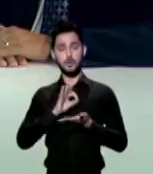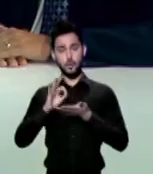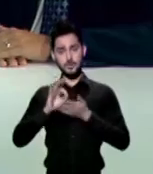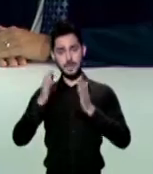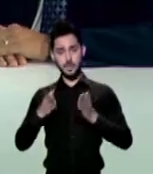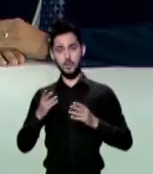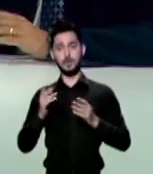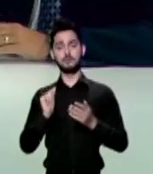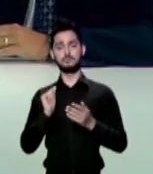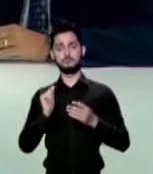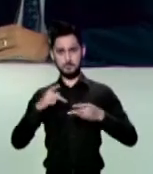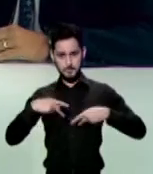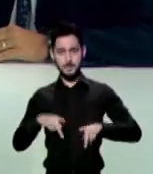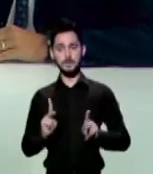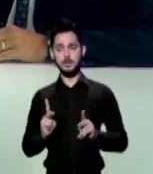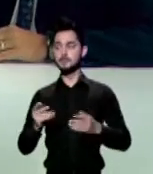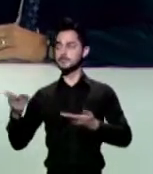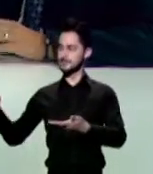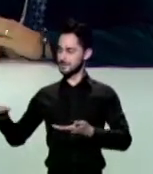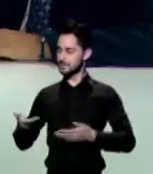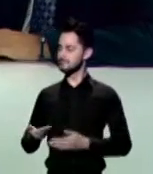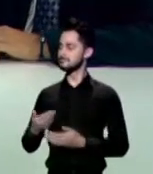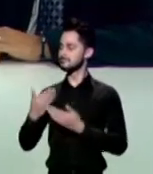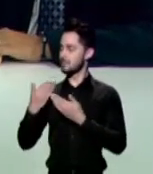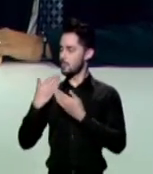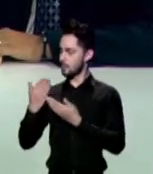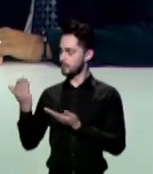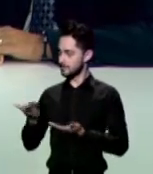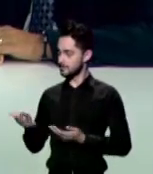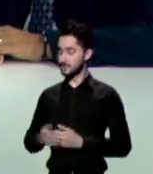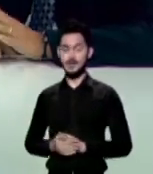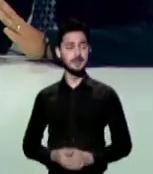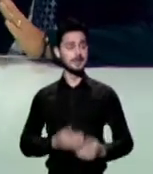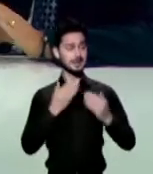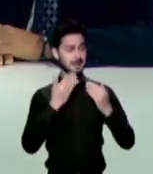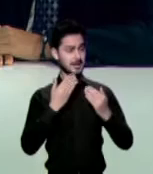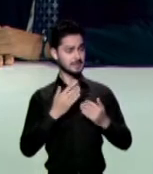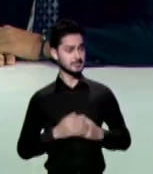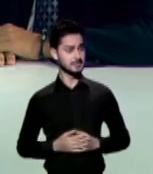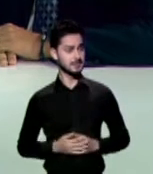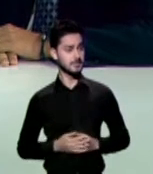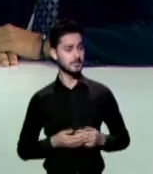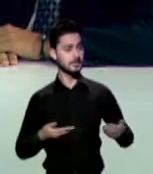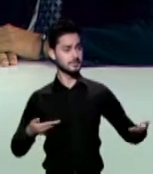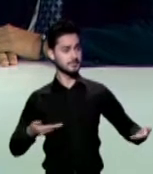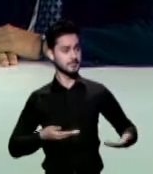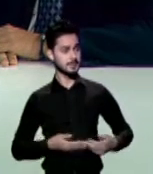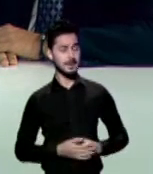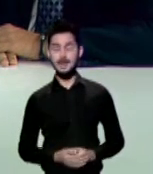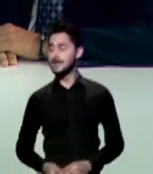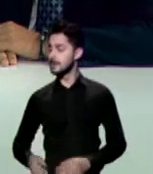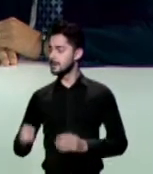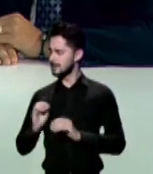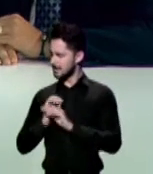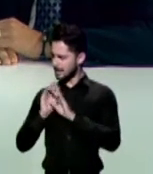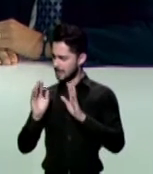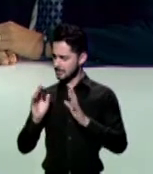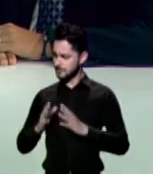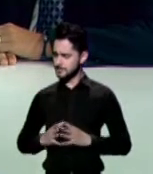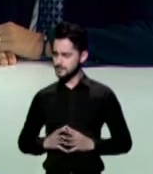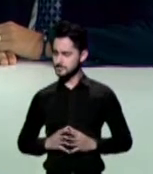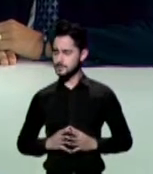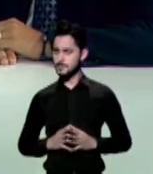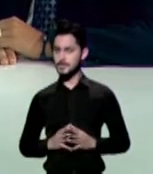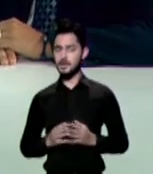aquí con nosotros, como siempre. Un placer saludarte. Saludos, David, gracias por la invitación, aquí como siempre todos los años, ¿verdad? Claro que sí, ahí dándonos la información correspondiente. Ya